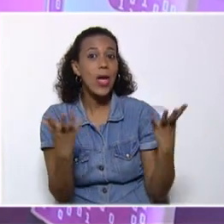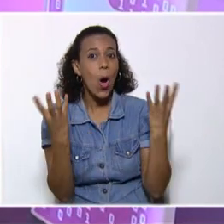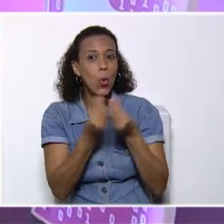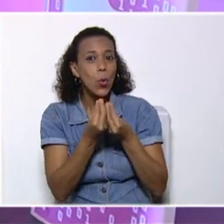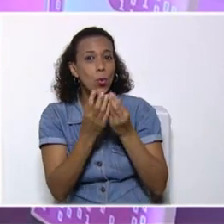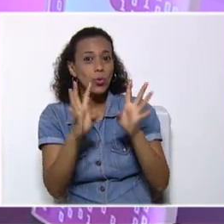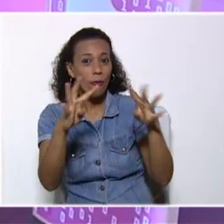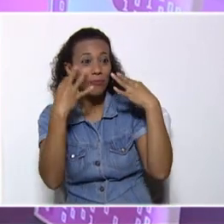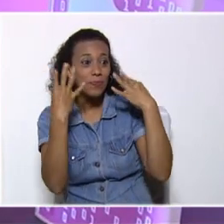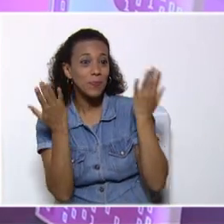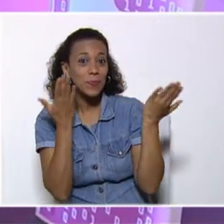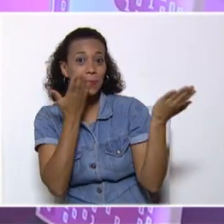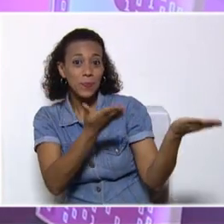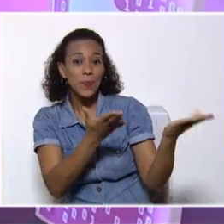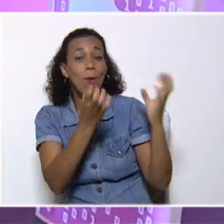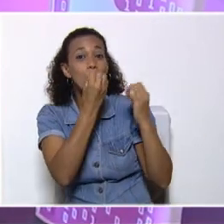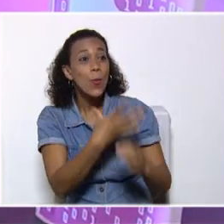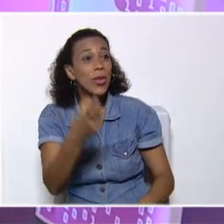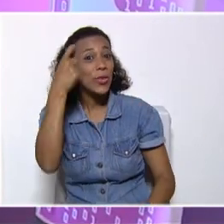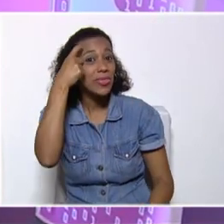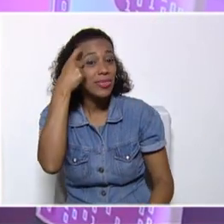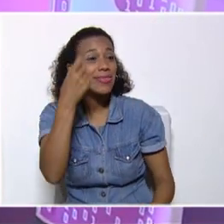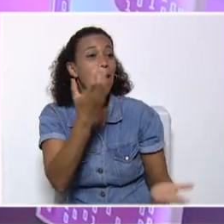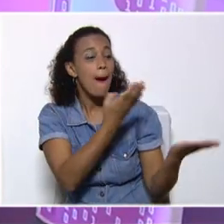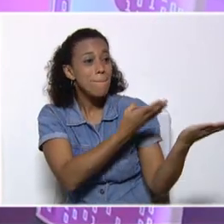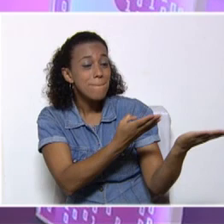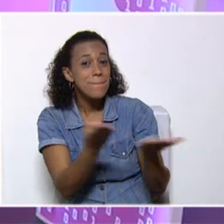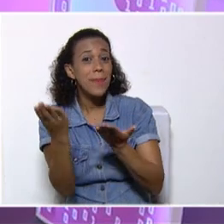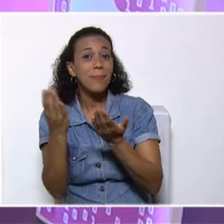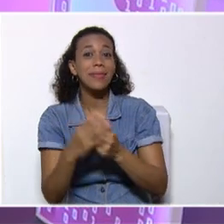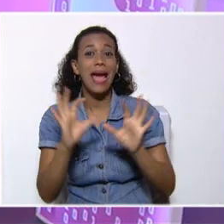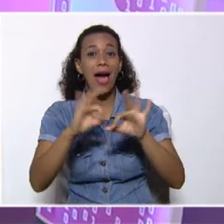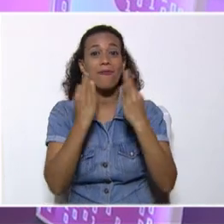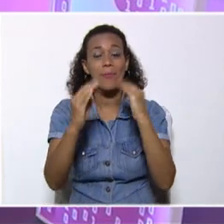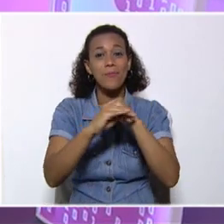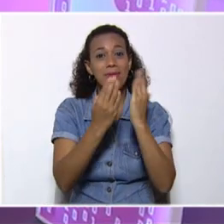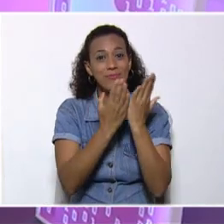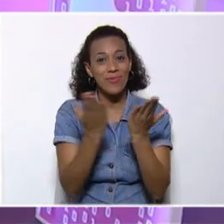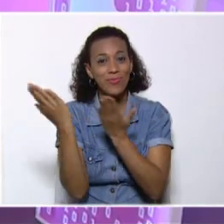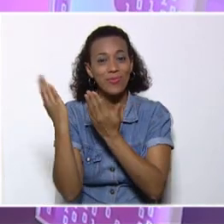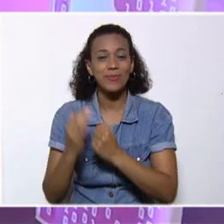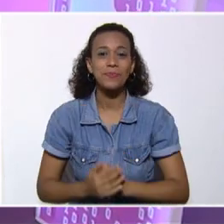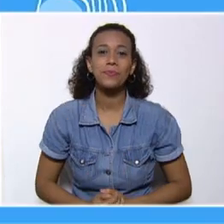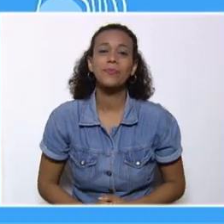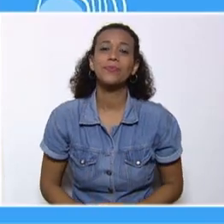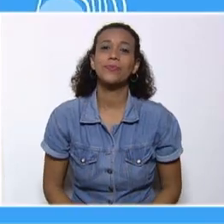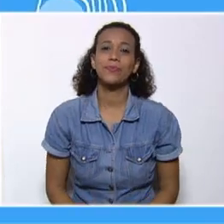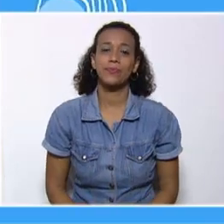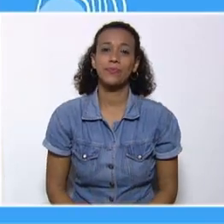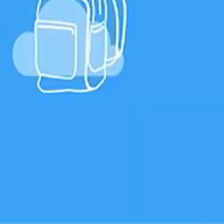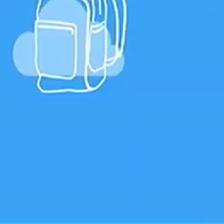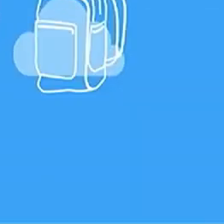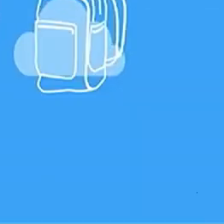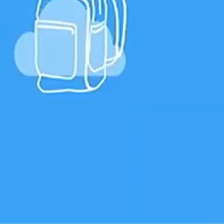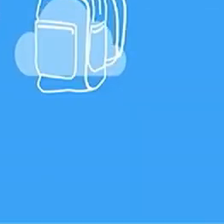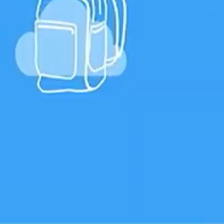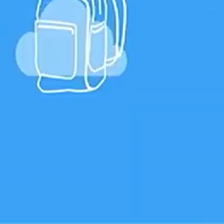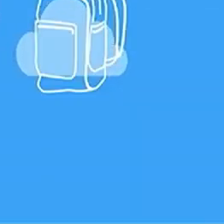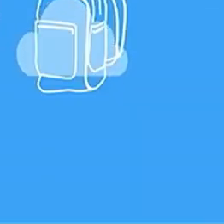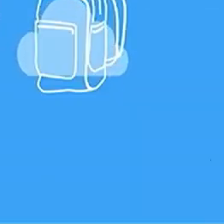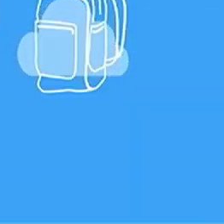toda la familia venezolana, muy buenos días, maestras. Bienvenidas a su casa, cada familia, una escuela.